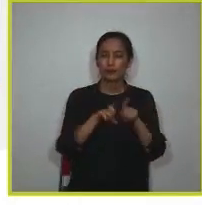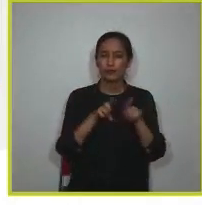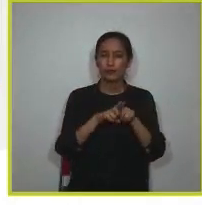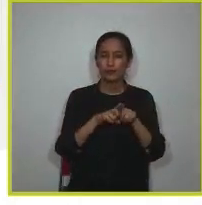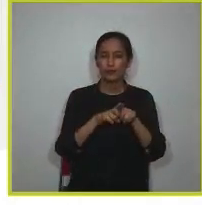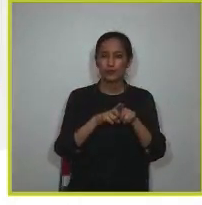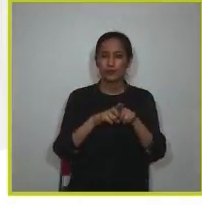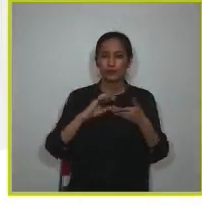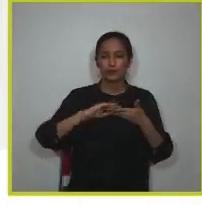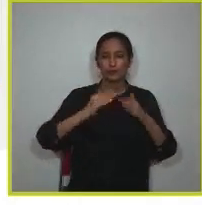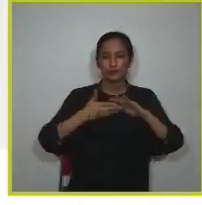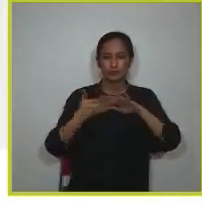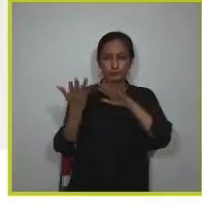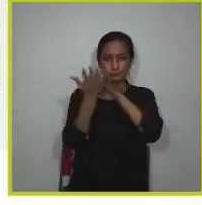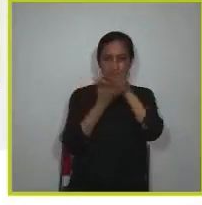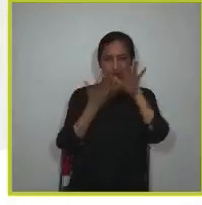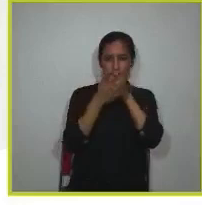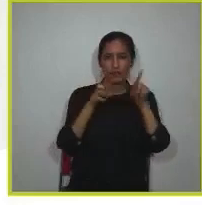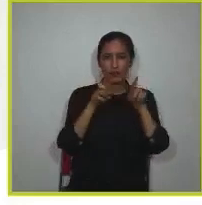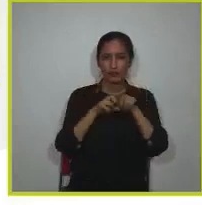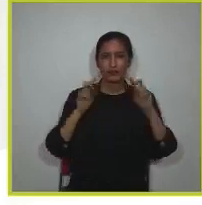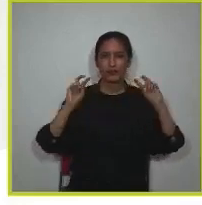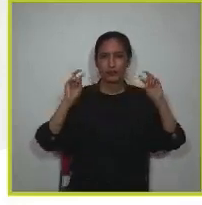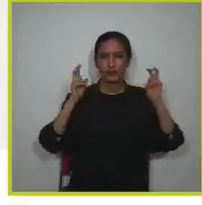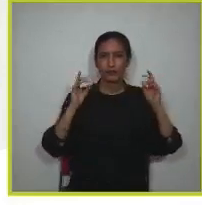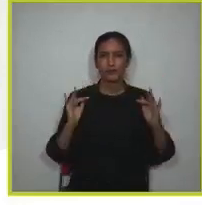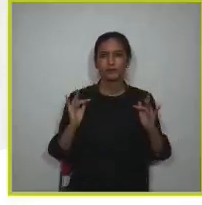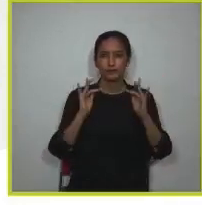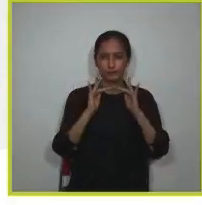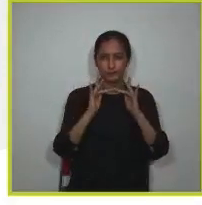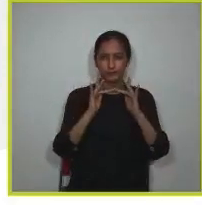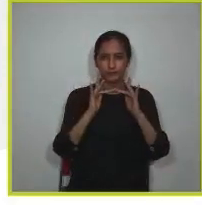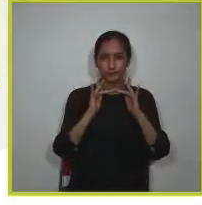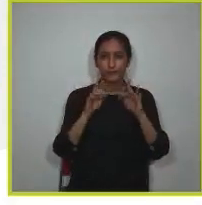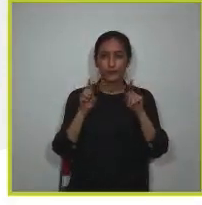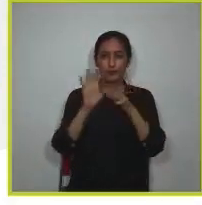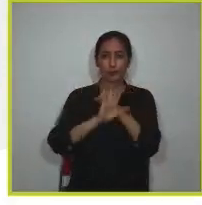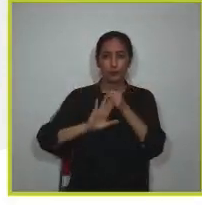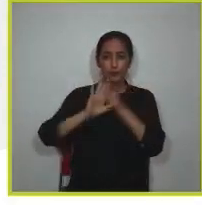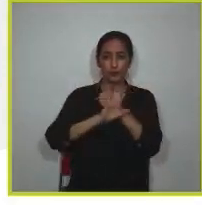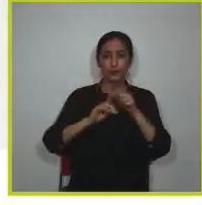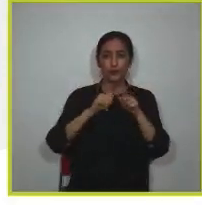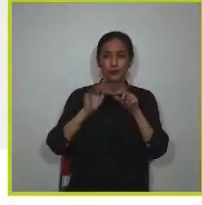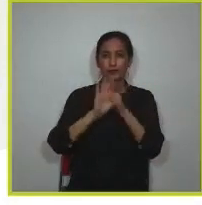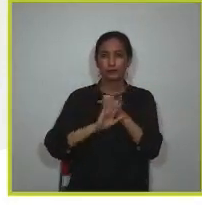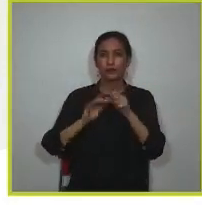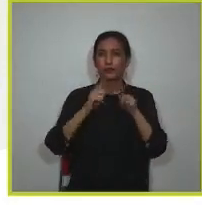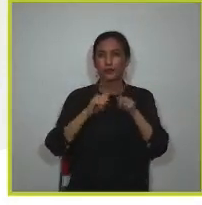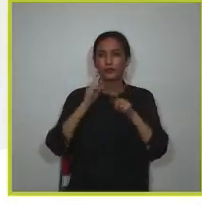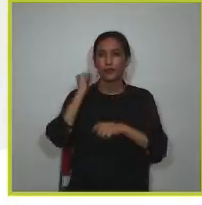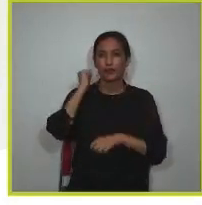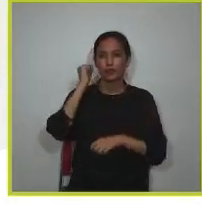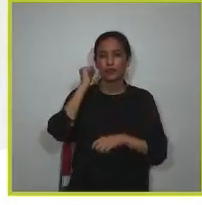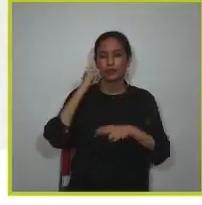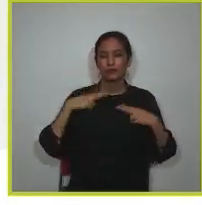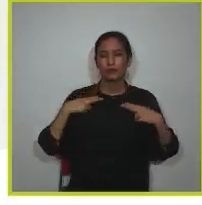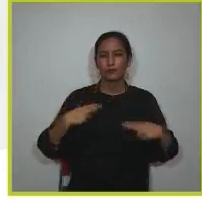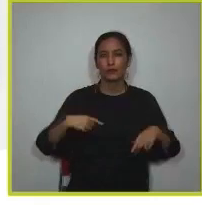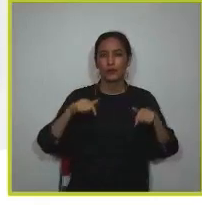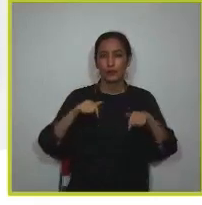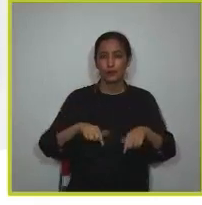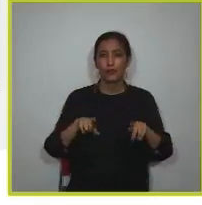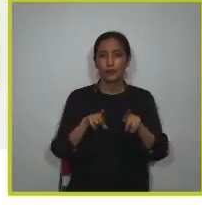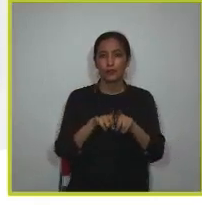socioambiental así como en temas vinculados a la protección y defensa de los Derechos Humanos actualmente se